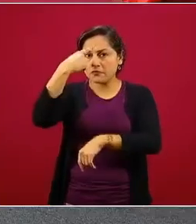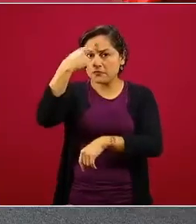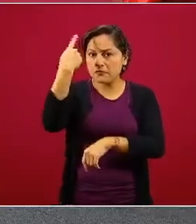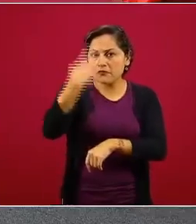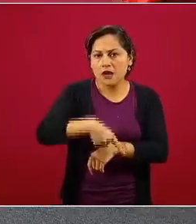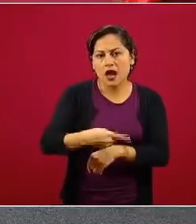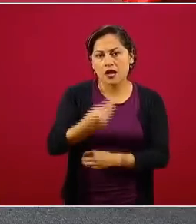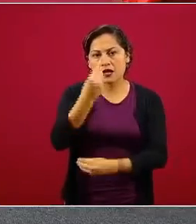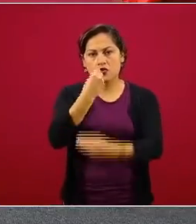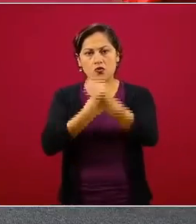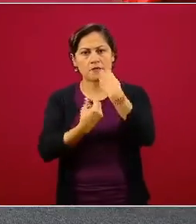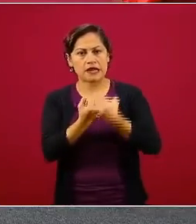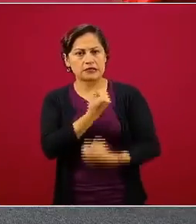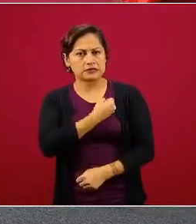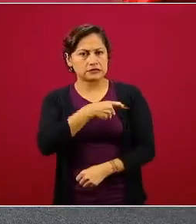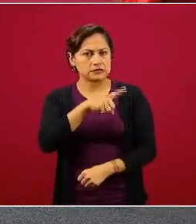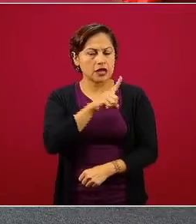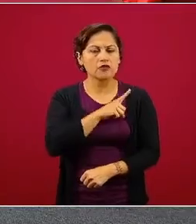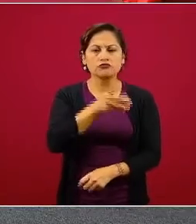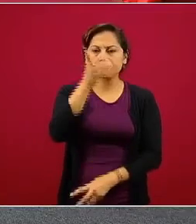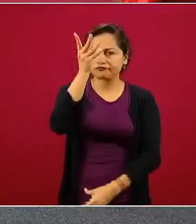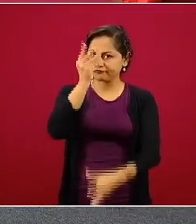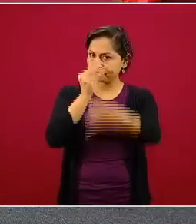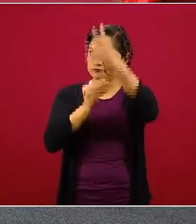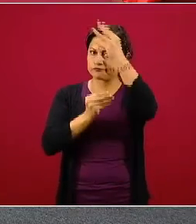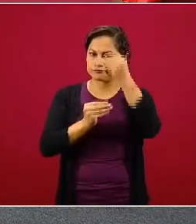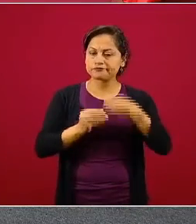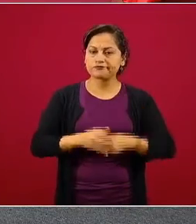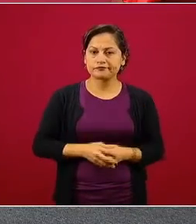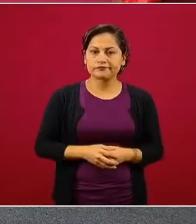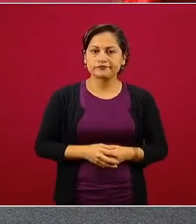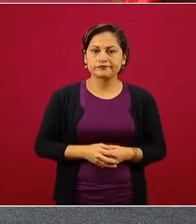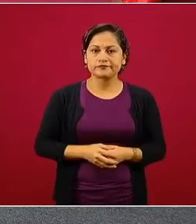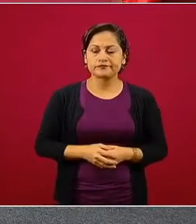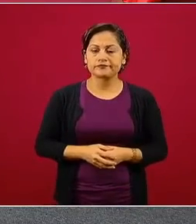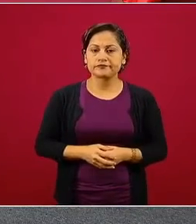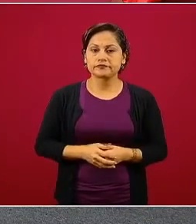y exhortos a la práctica